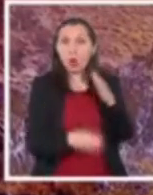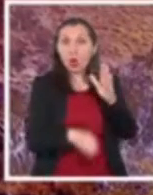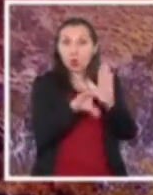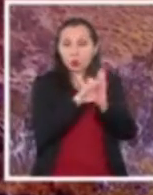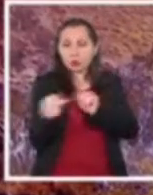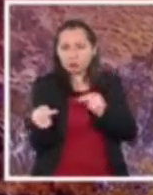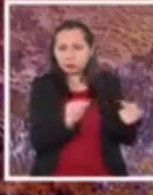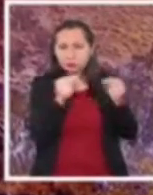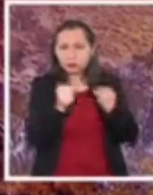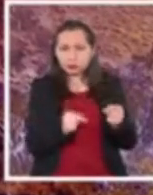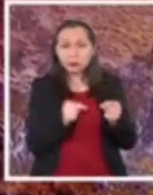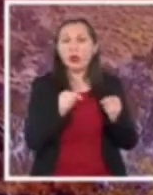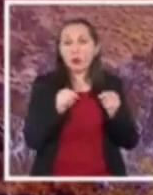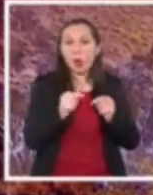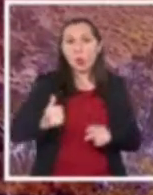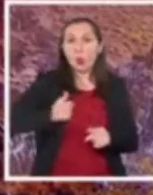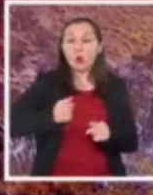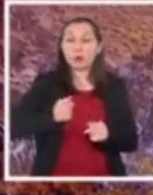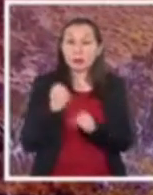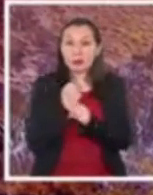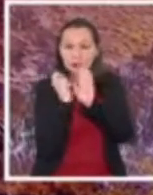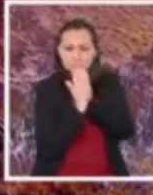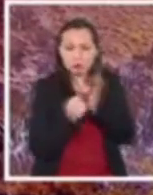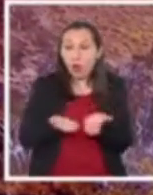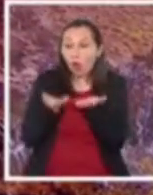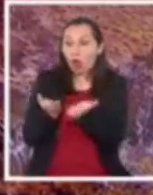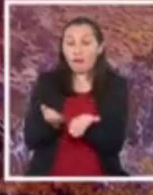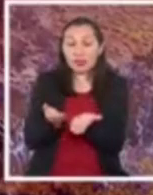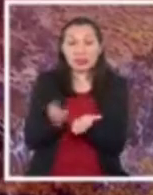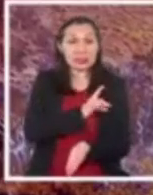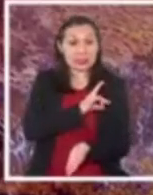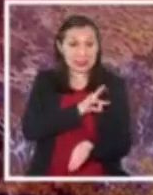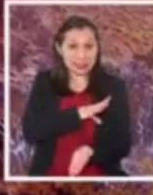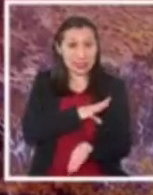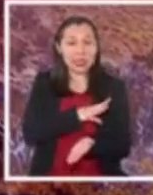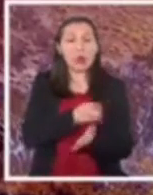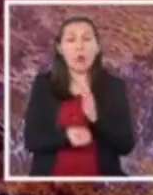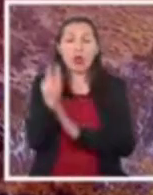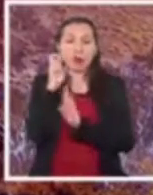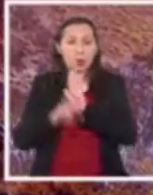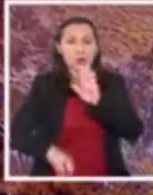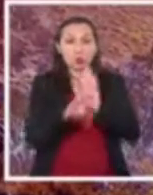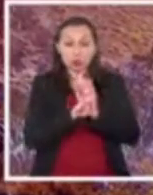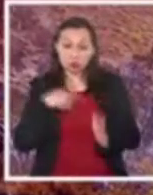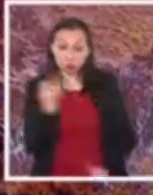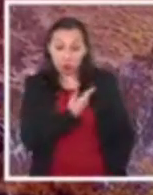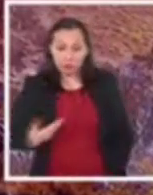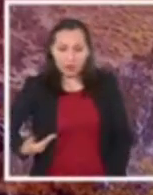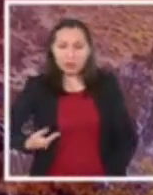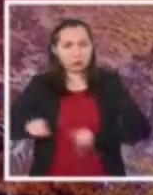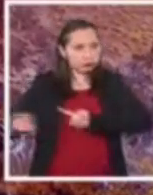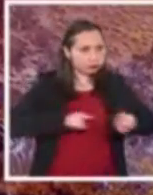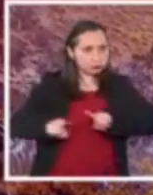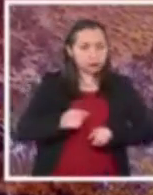deliberará para cumplir su tarea de ofrecerle al pueblo de Chile un nuevo proyecto de Constitución nosotros estaremos ejecutando y